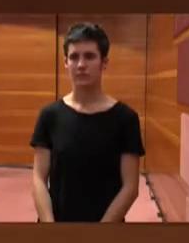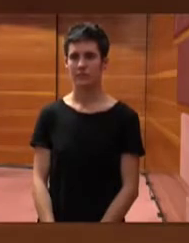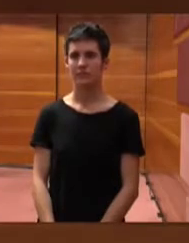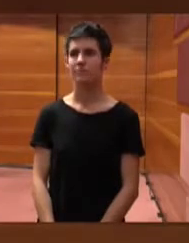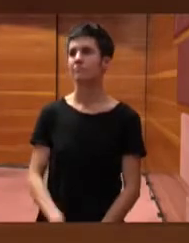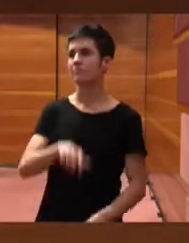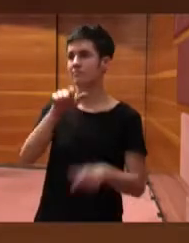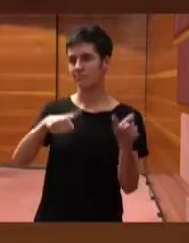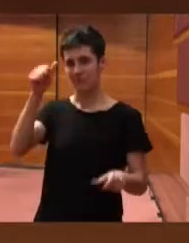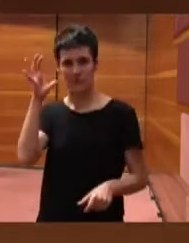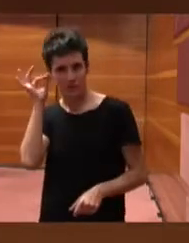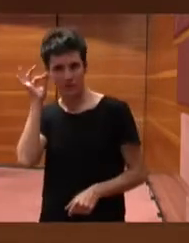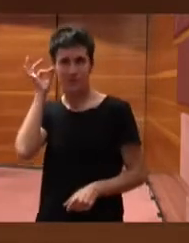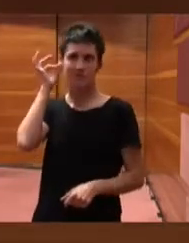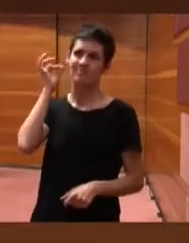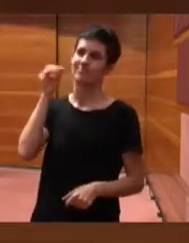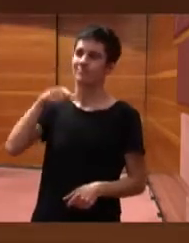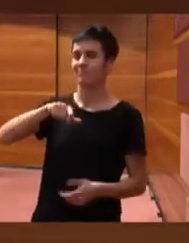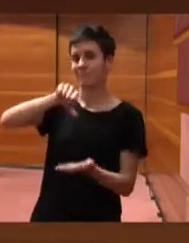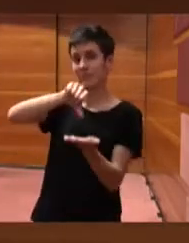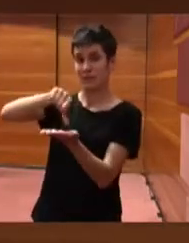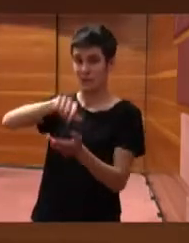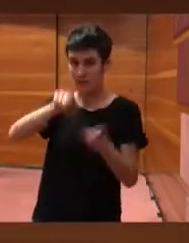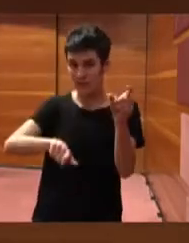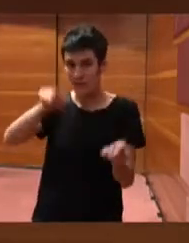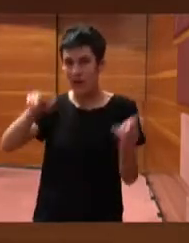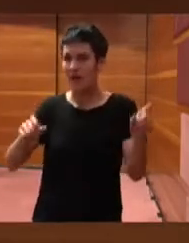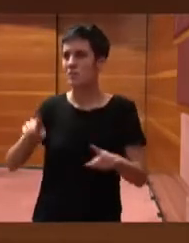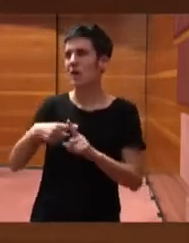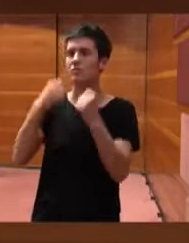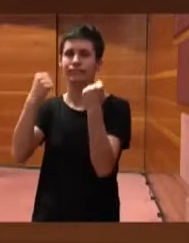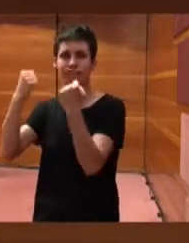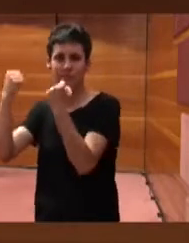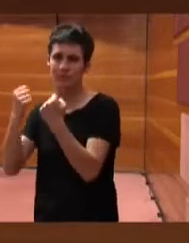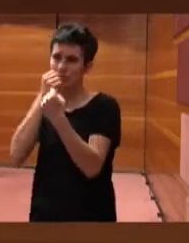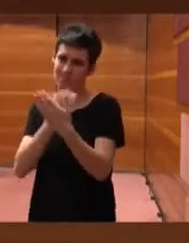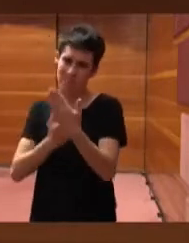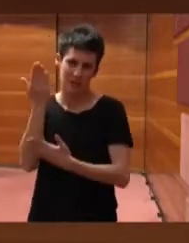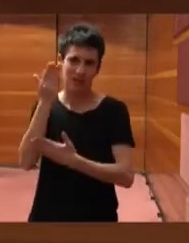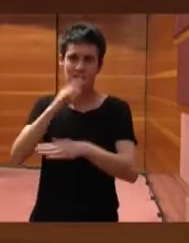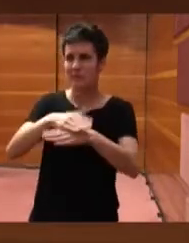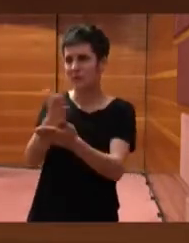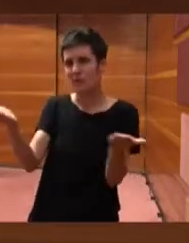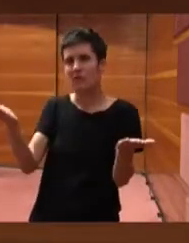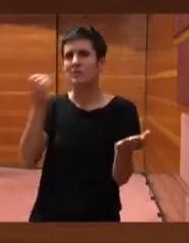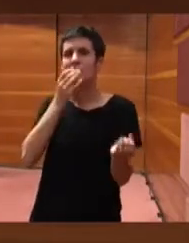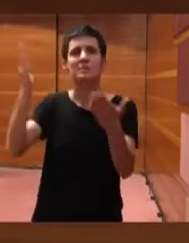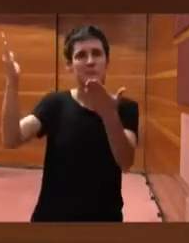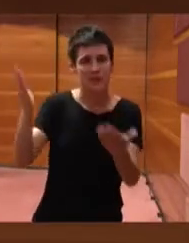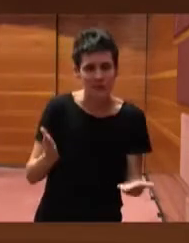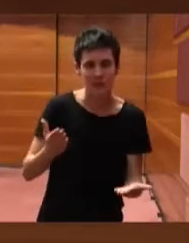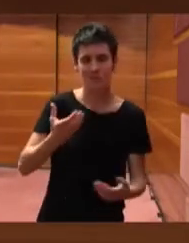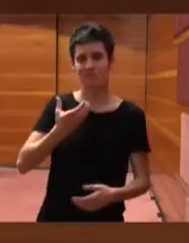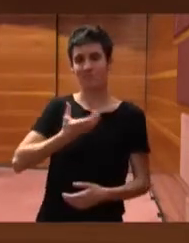Jaun andreok, neska mutilak, hiritarrak, agintariak, egun on guztioi eta ongi etorriak Gasteizko